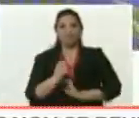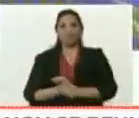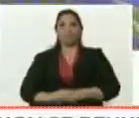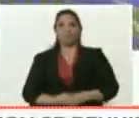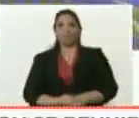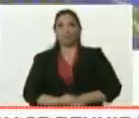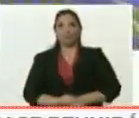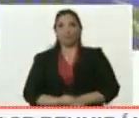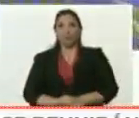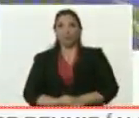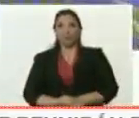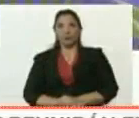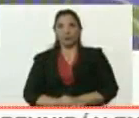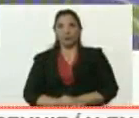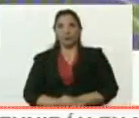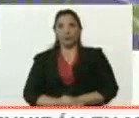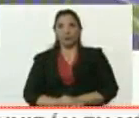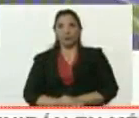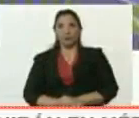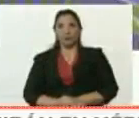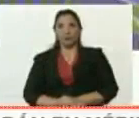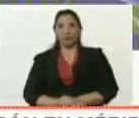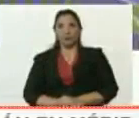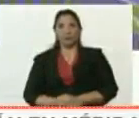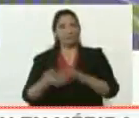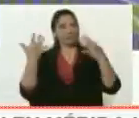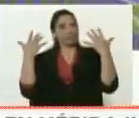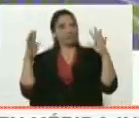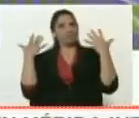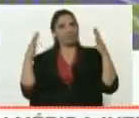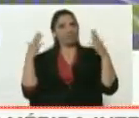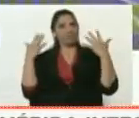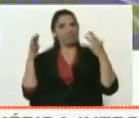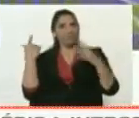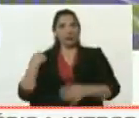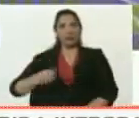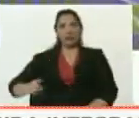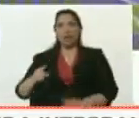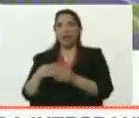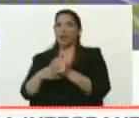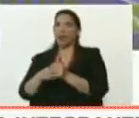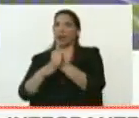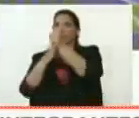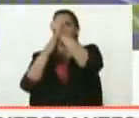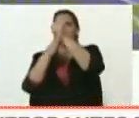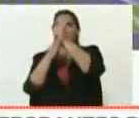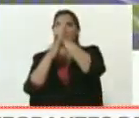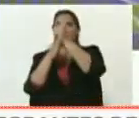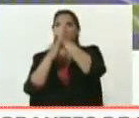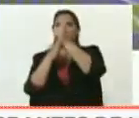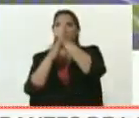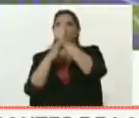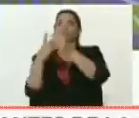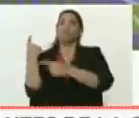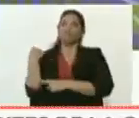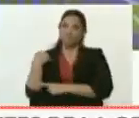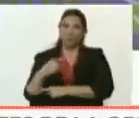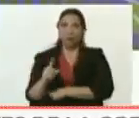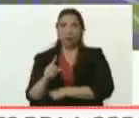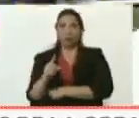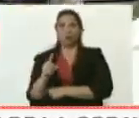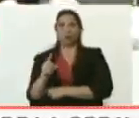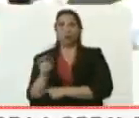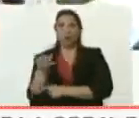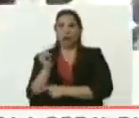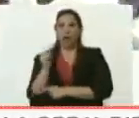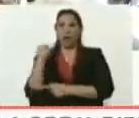Es así. Así que merecido aplauso tienen los mártires, merecido aplauso tienen a los que están